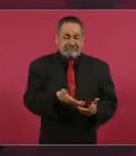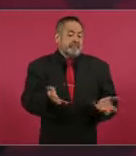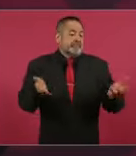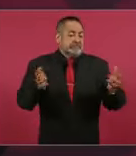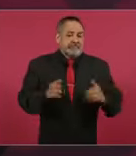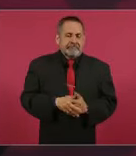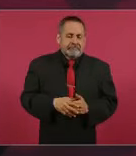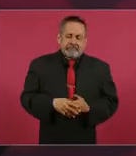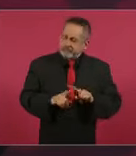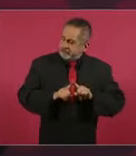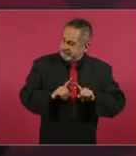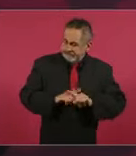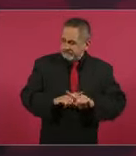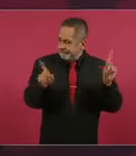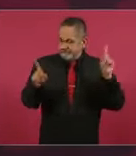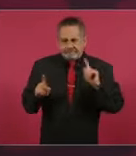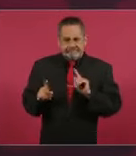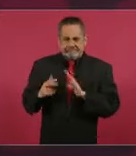son otras reglas.